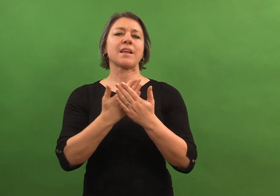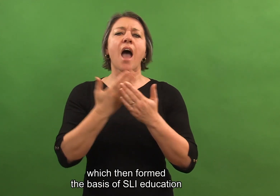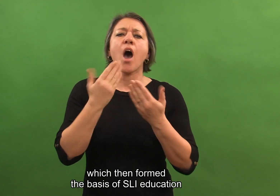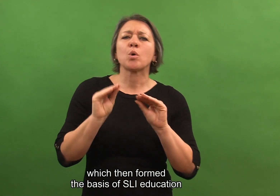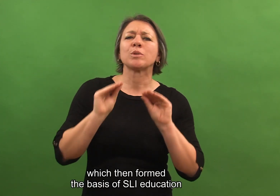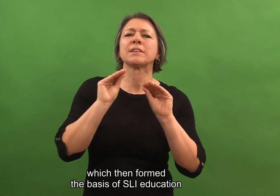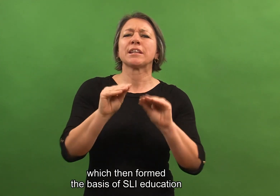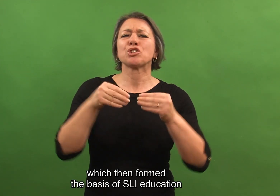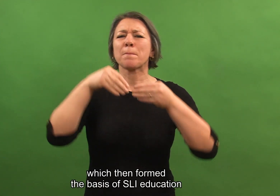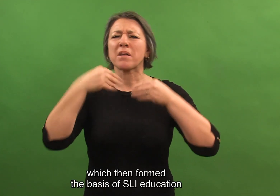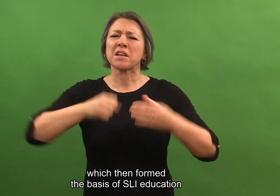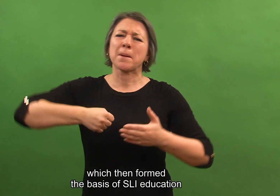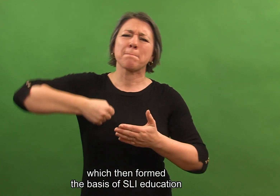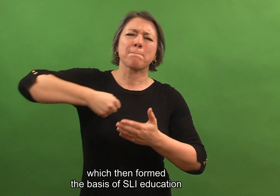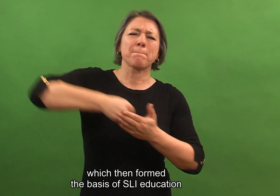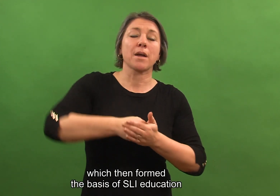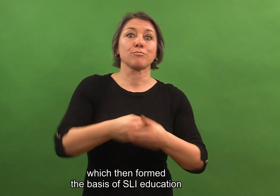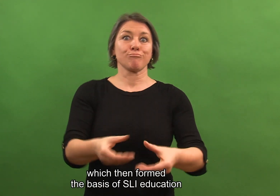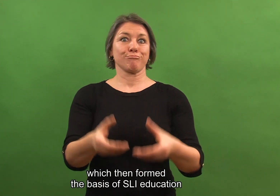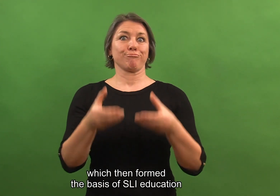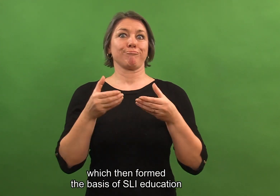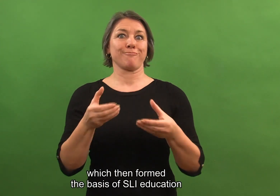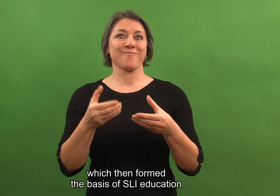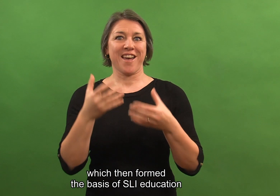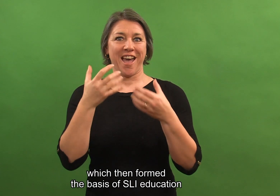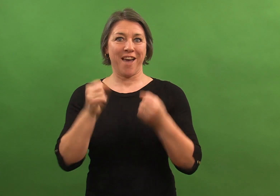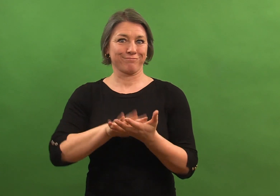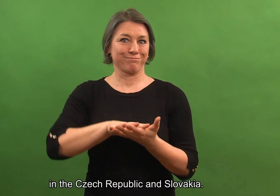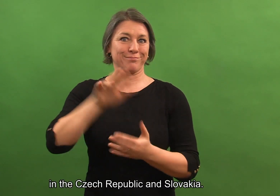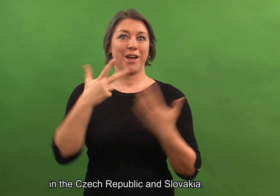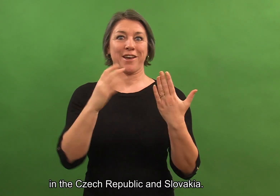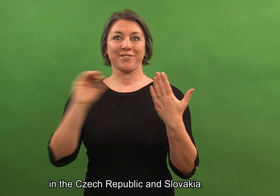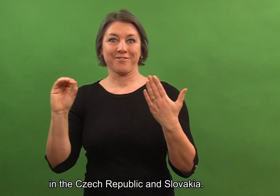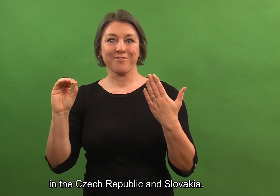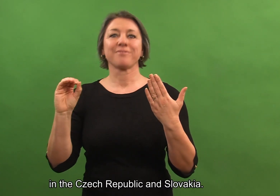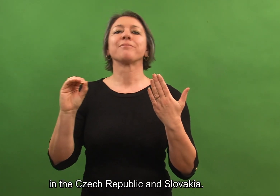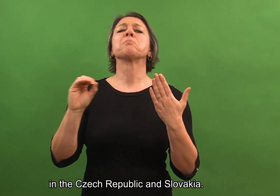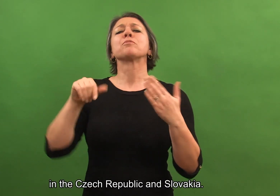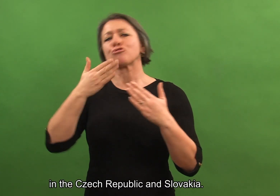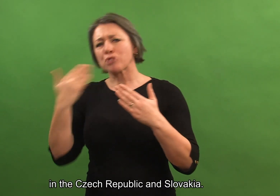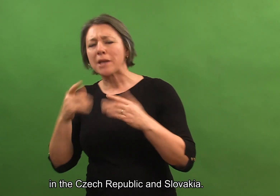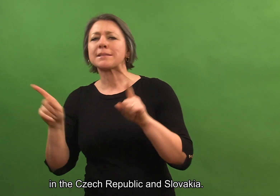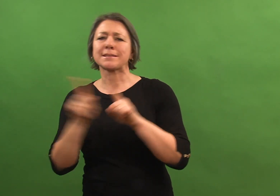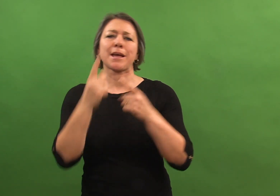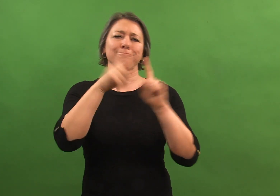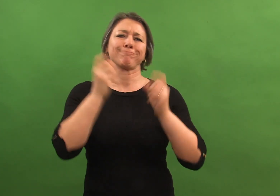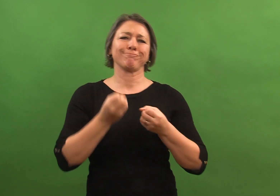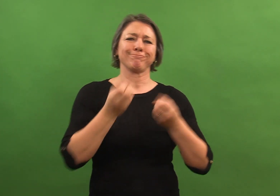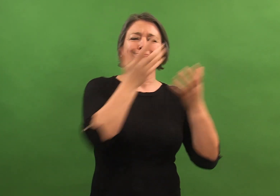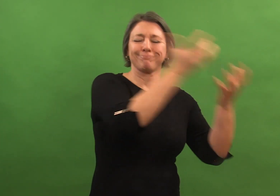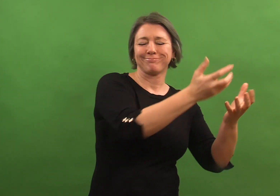tener resultados tangibles. En 2008 se publicaron casi 80 libros, también